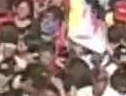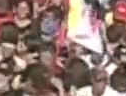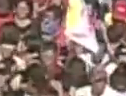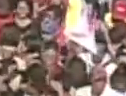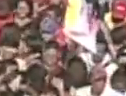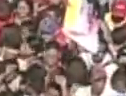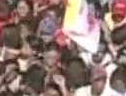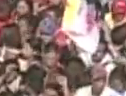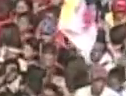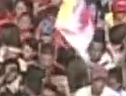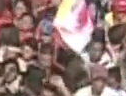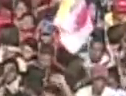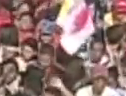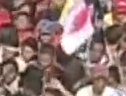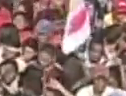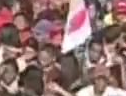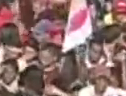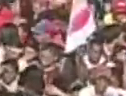República.